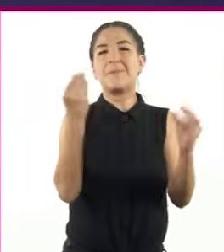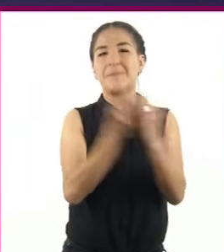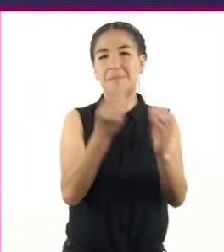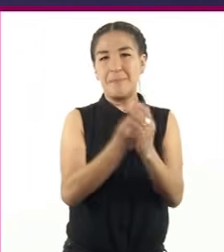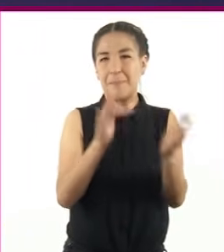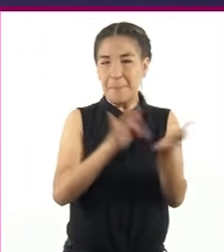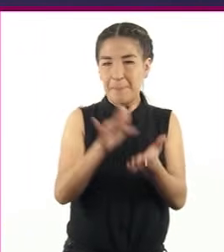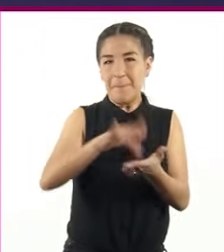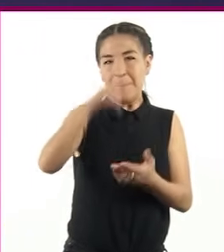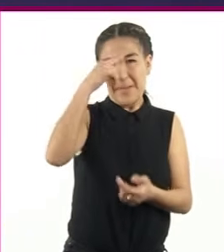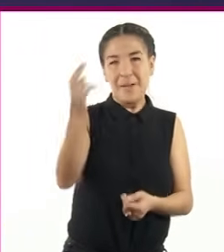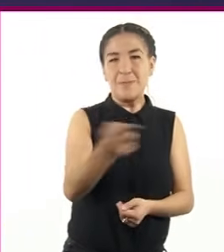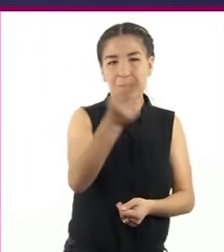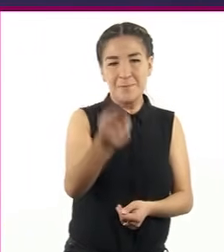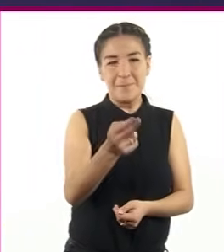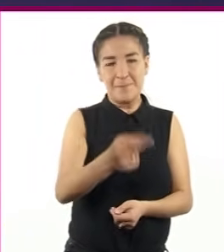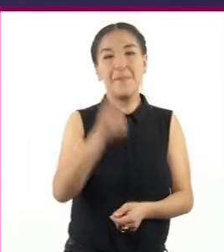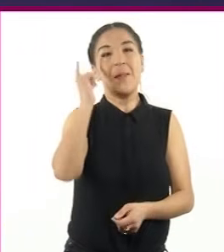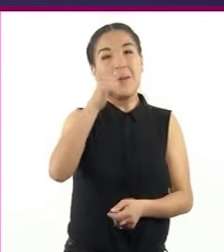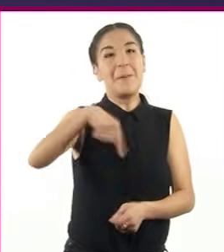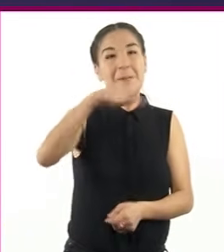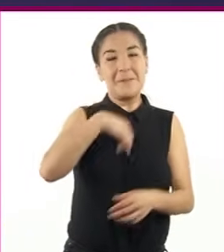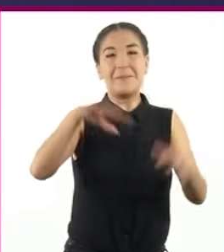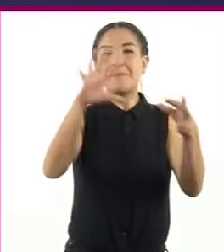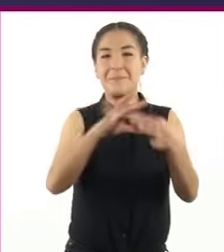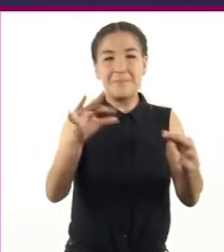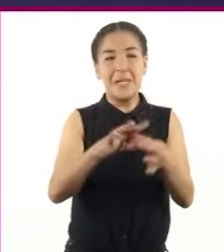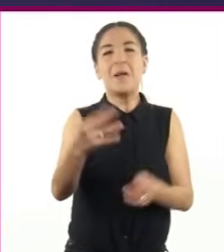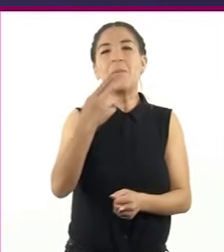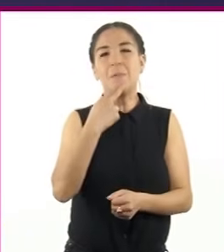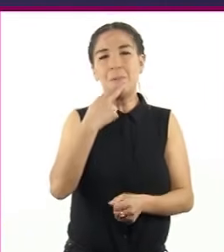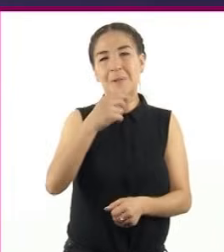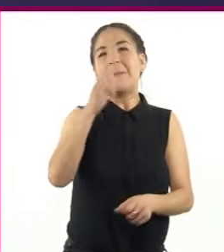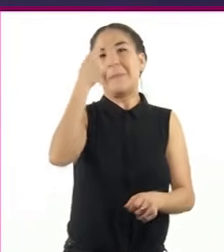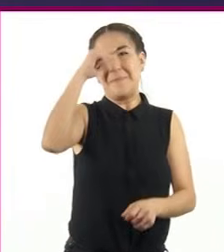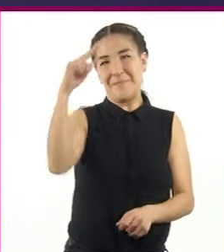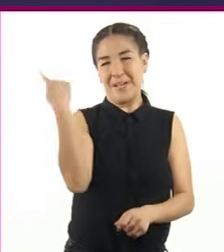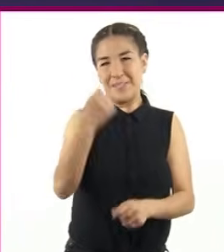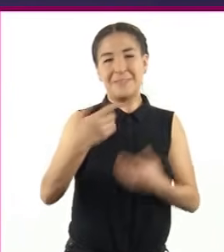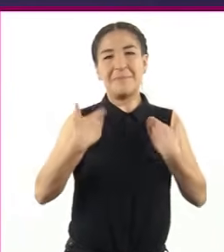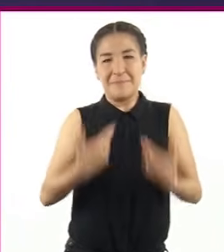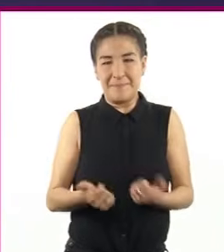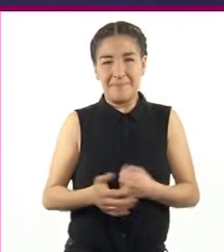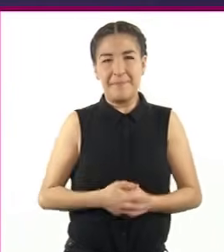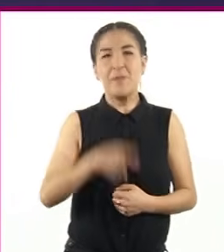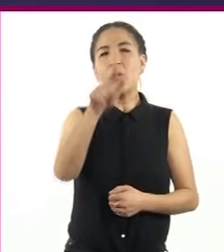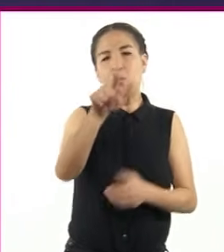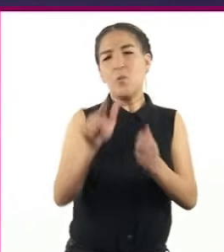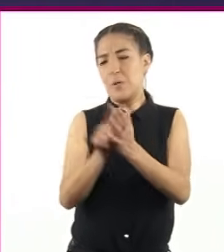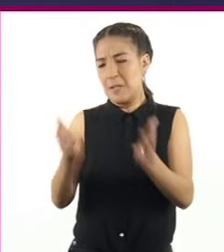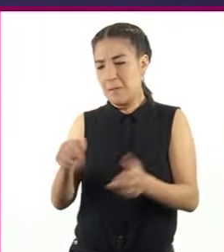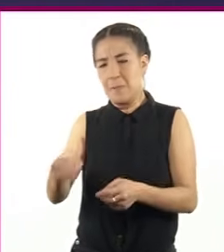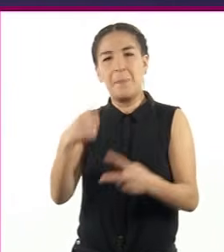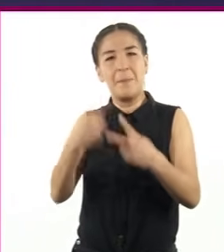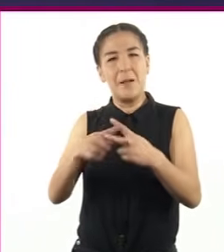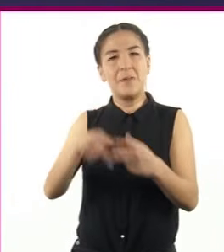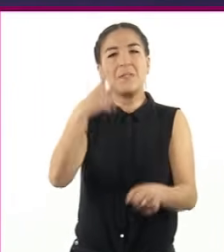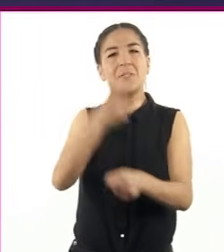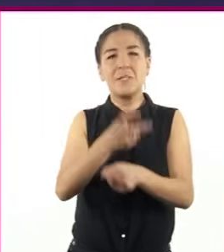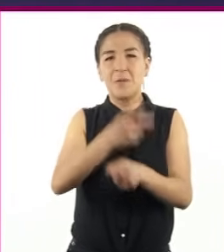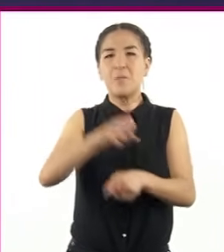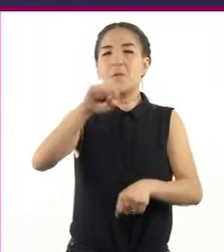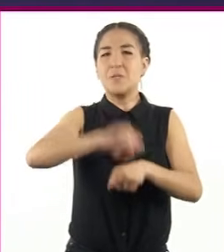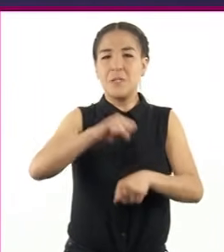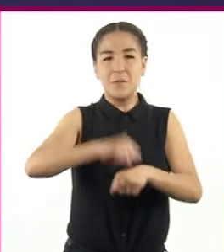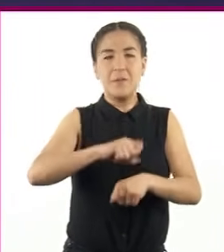para ustedes. Esperamos que nuestras explicaciones les sean útiles y prácticas. Consulte su libro de texto de matemáticas de segundo grado de